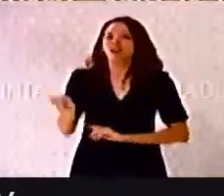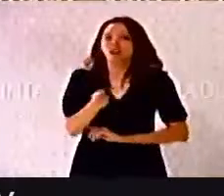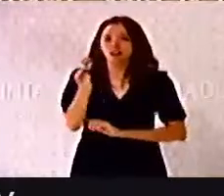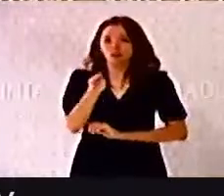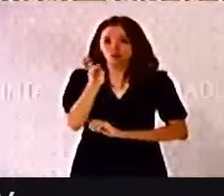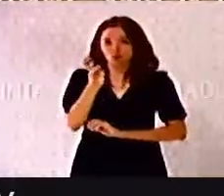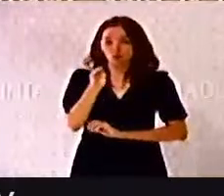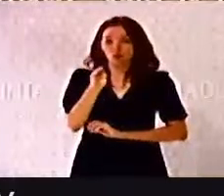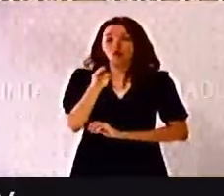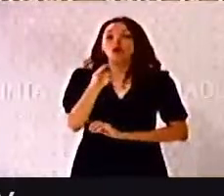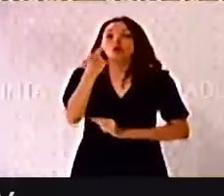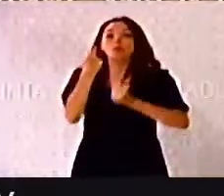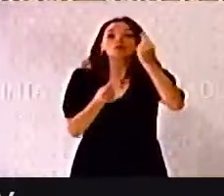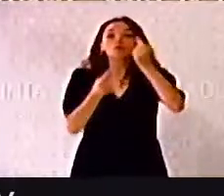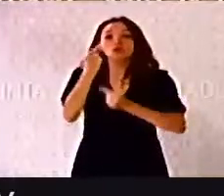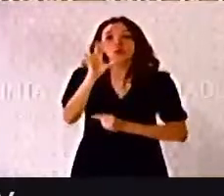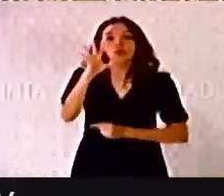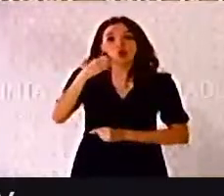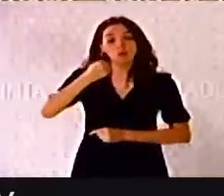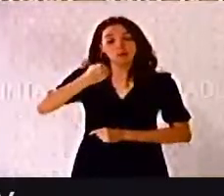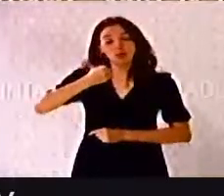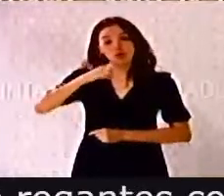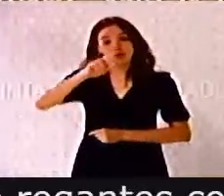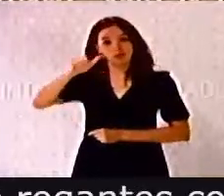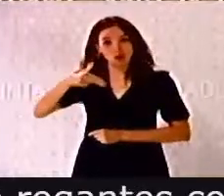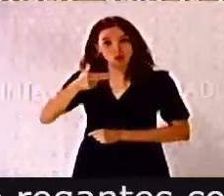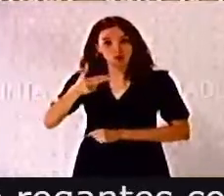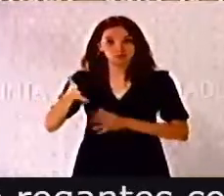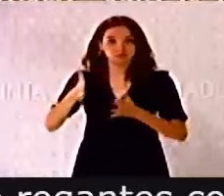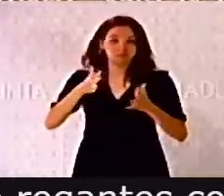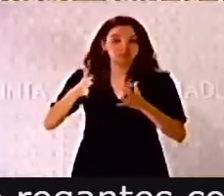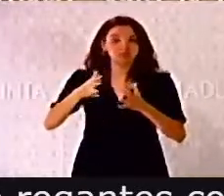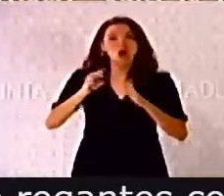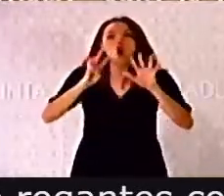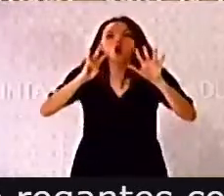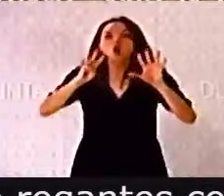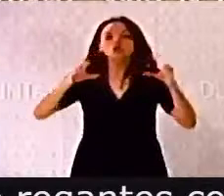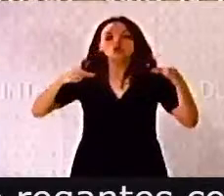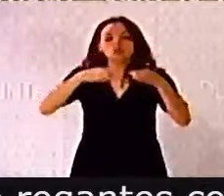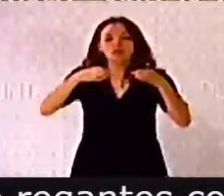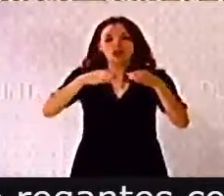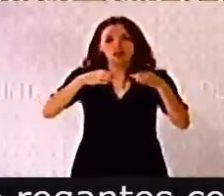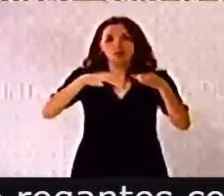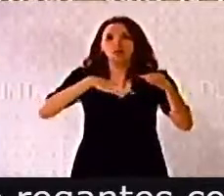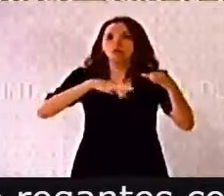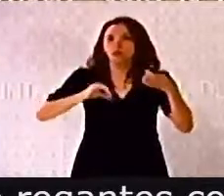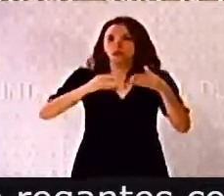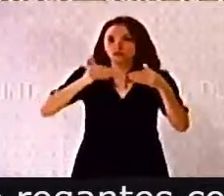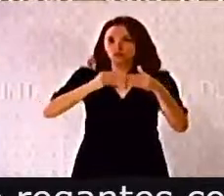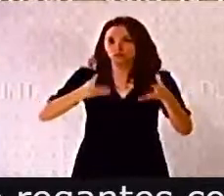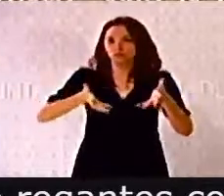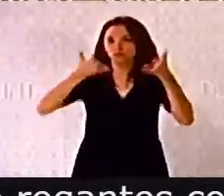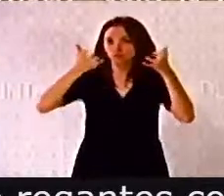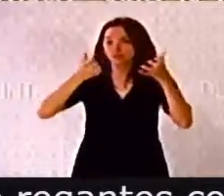presupuesto de 5 millones de euros y se estima la actuación sobre 8 comunidades de regantes afectando a 15.000 hectáreas.